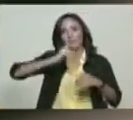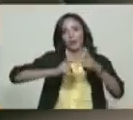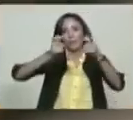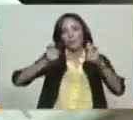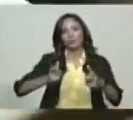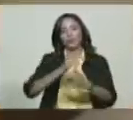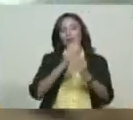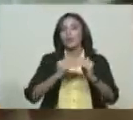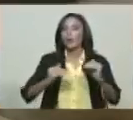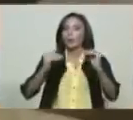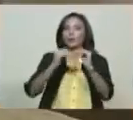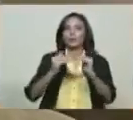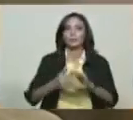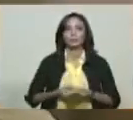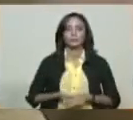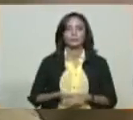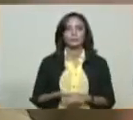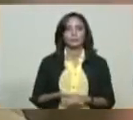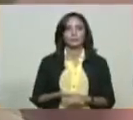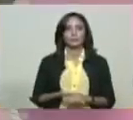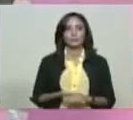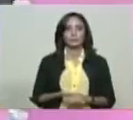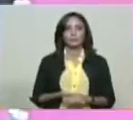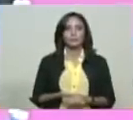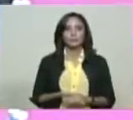Mira el detalle, camarada.